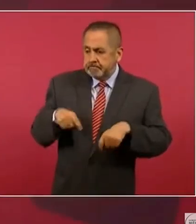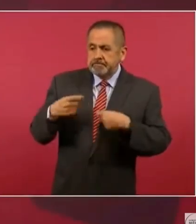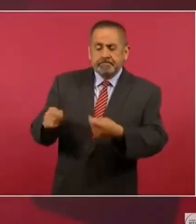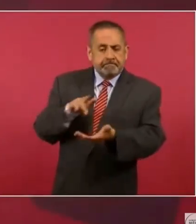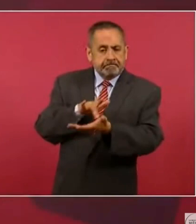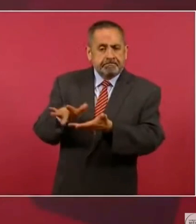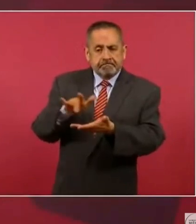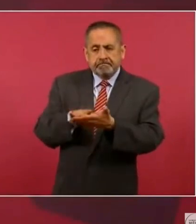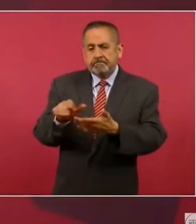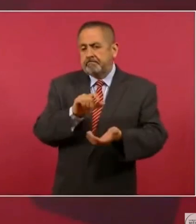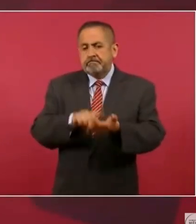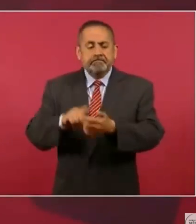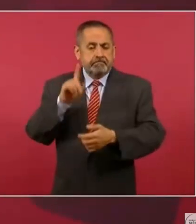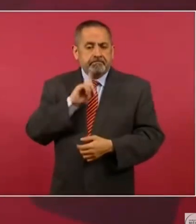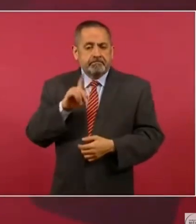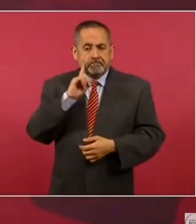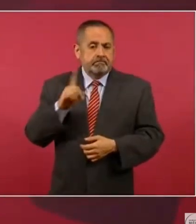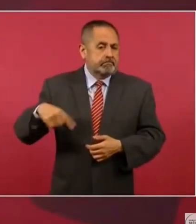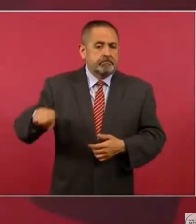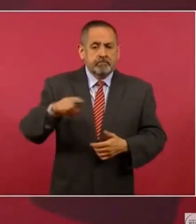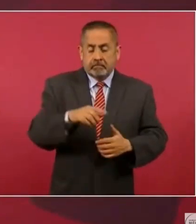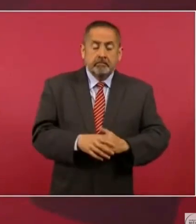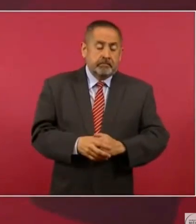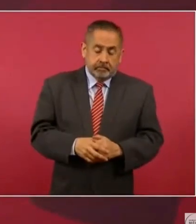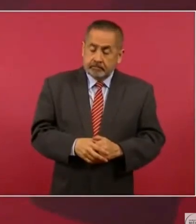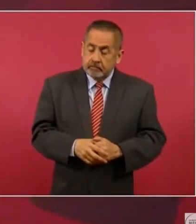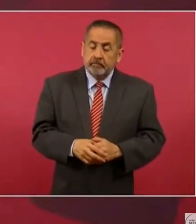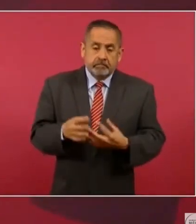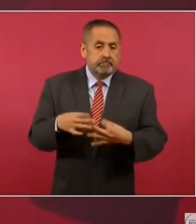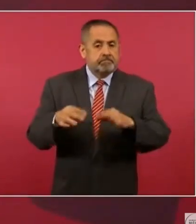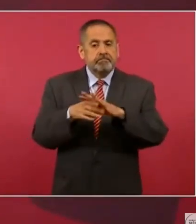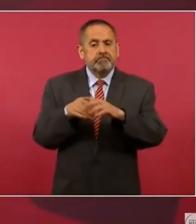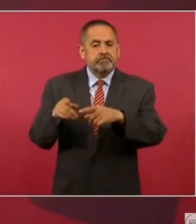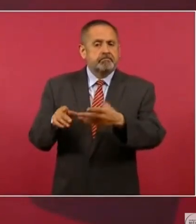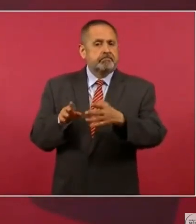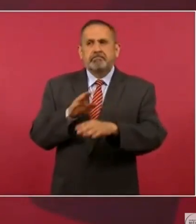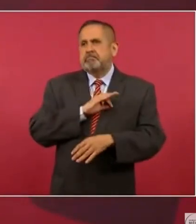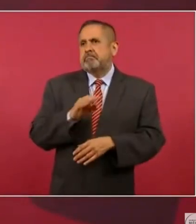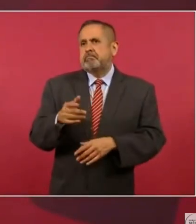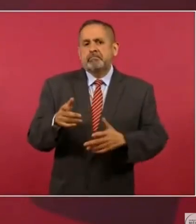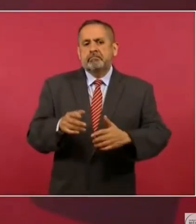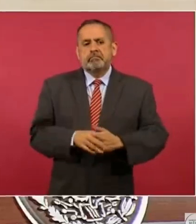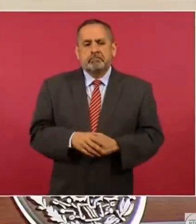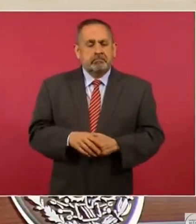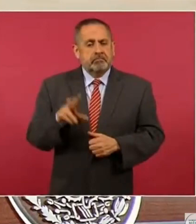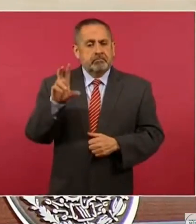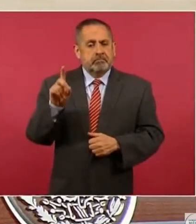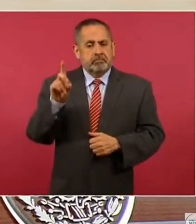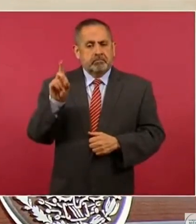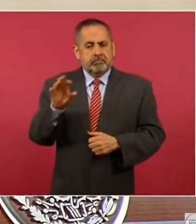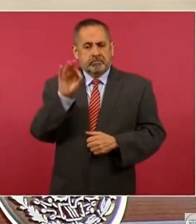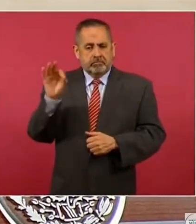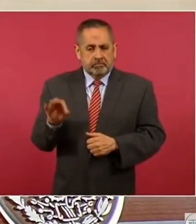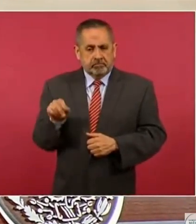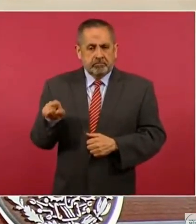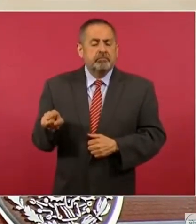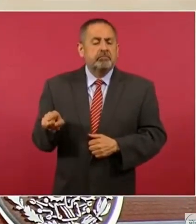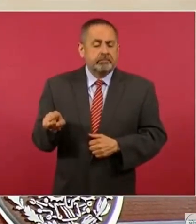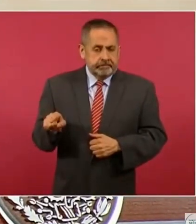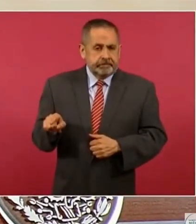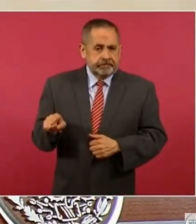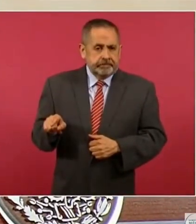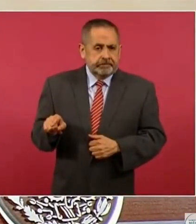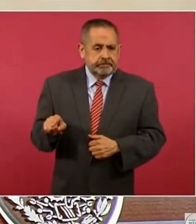programa es muy importante, ya pasa del 30%, y así